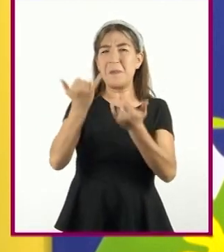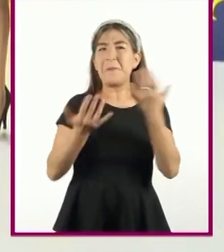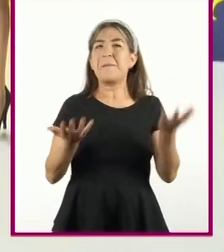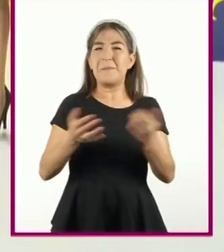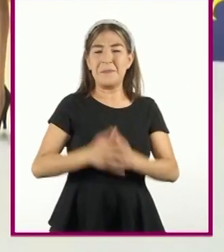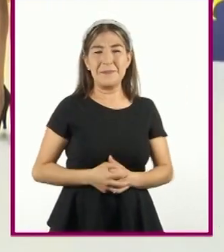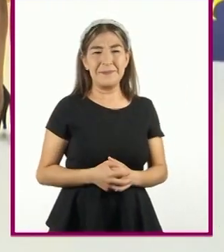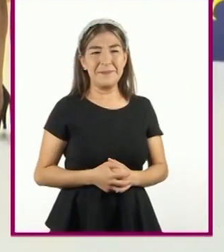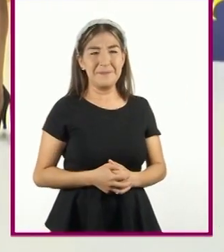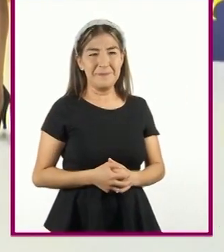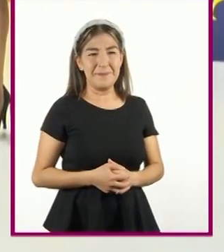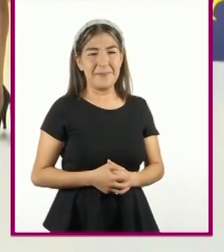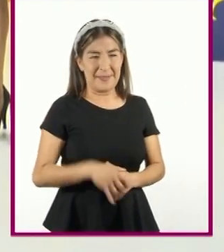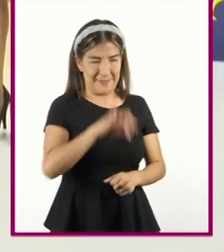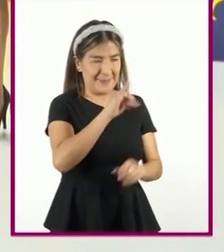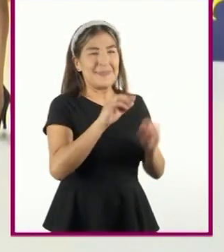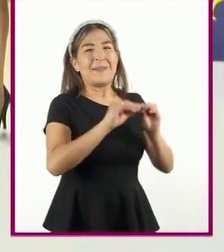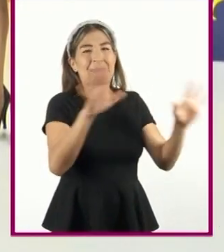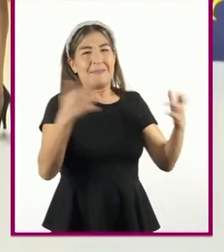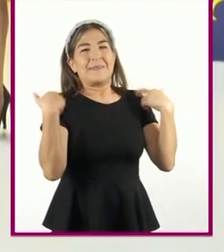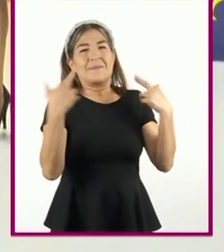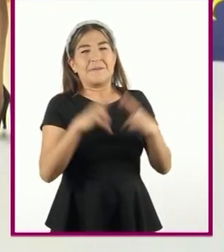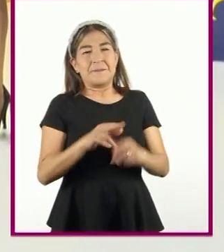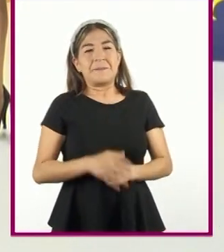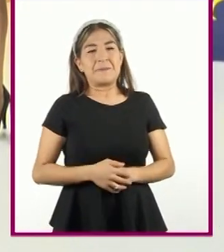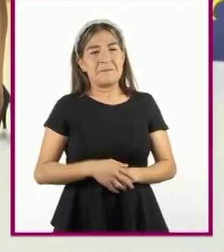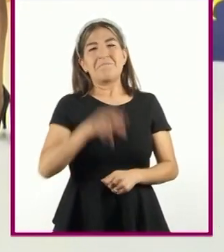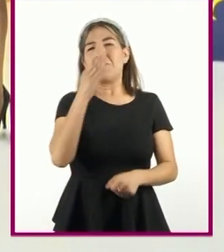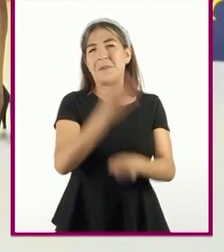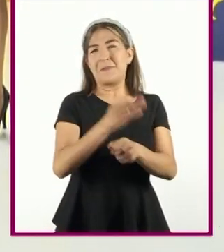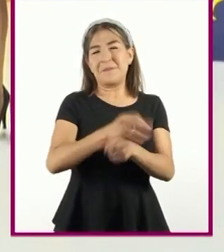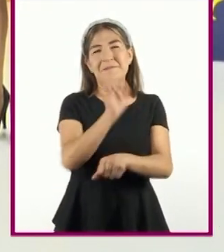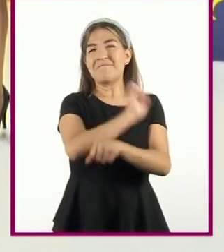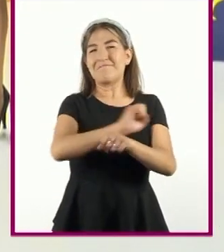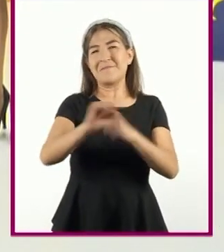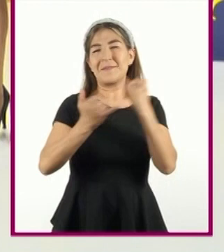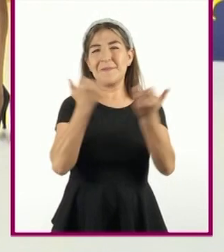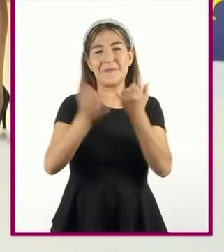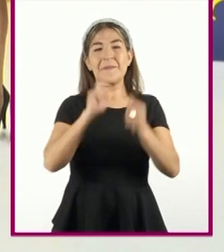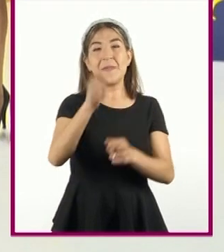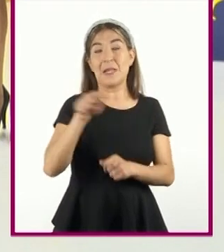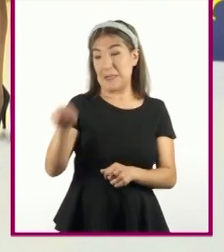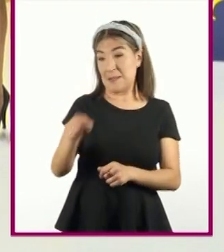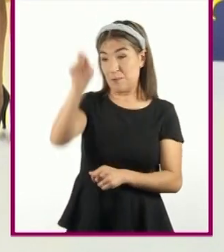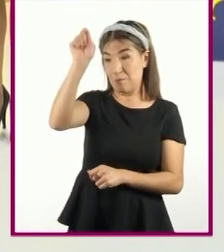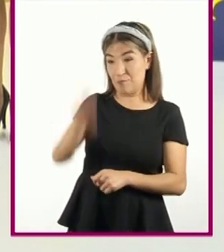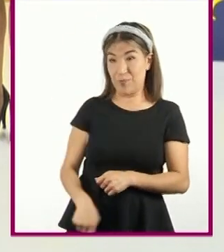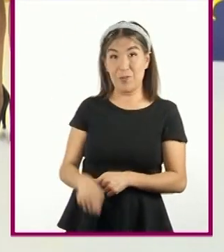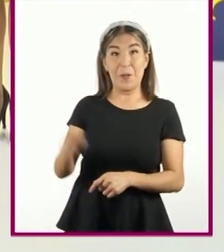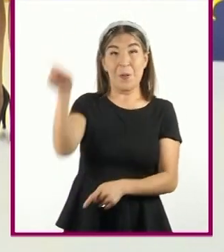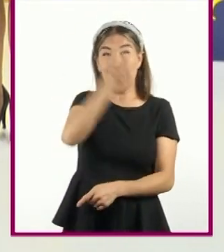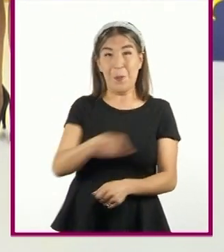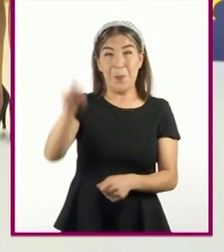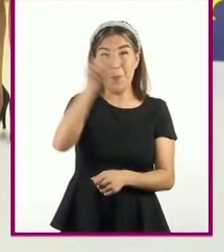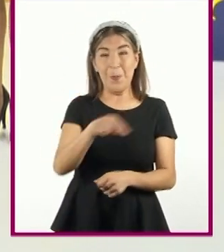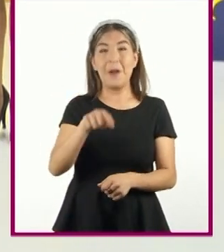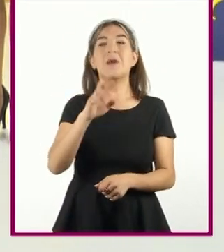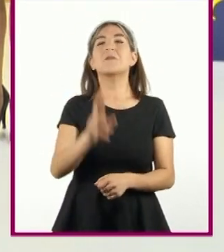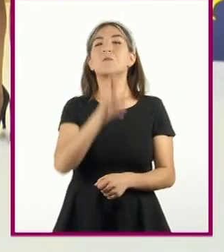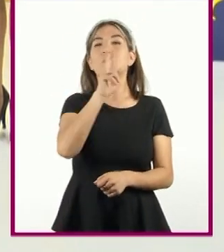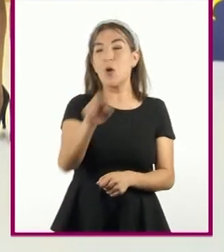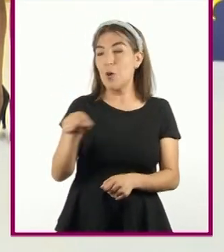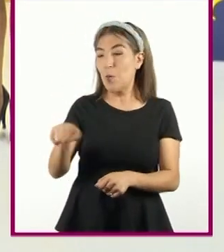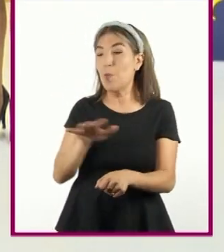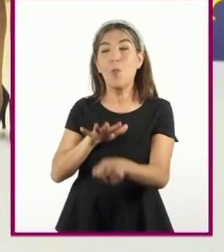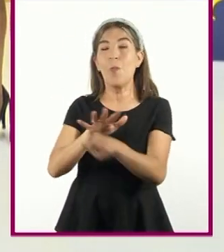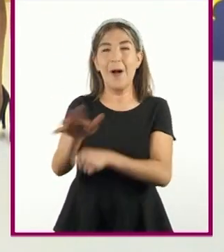juego? Por supuesto, maestra. Es muy sencillo. Consiste en girar la ruleta y responder a la pregunta que